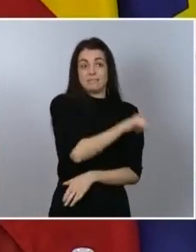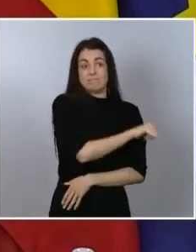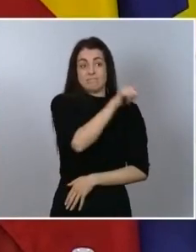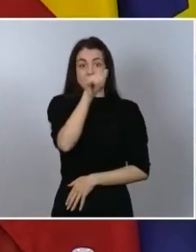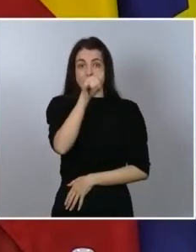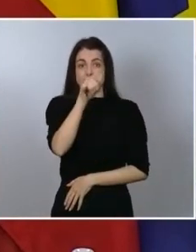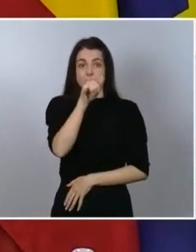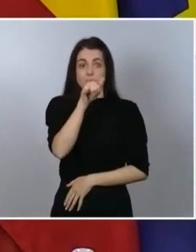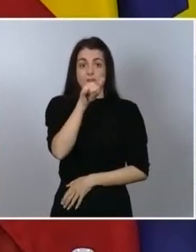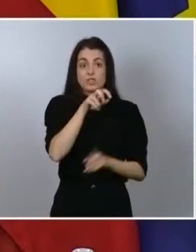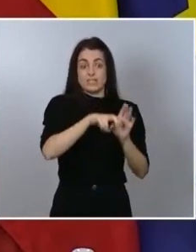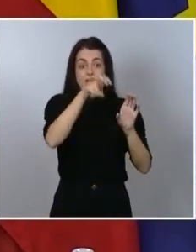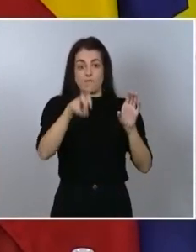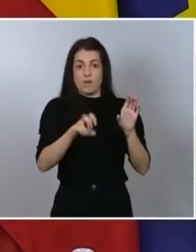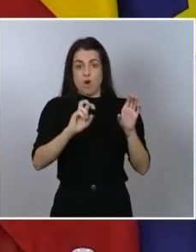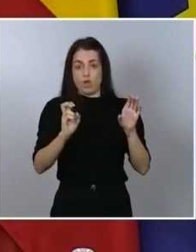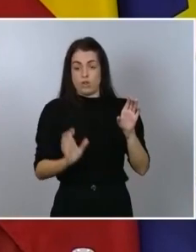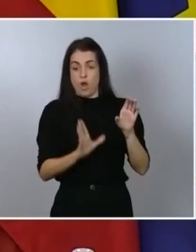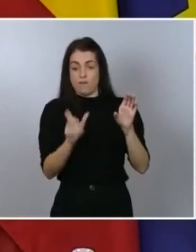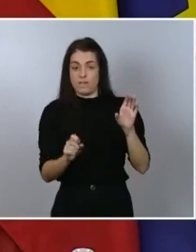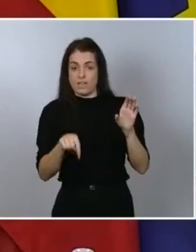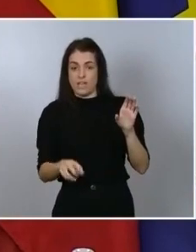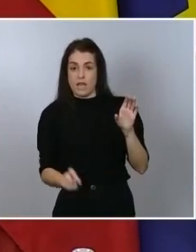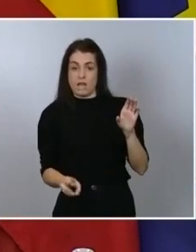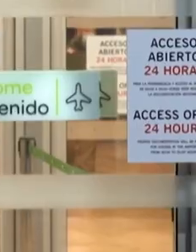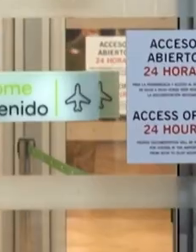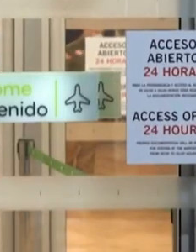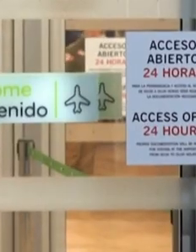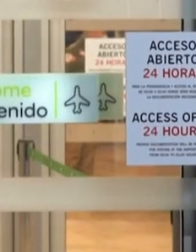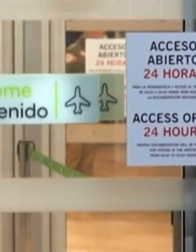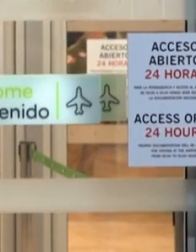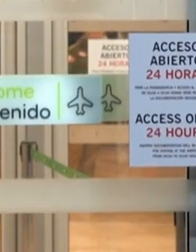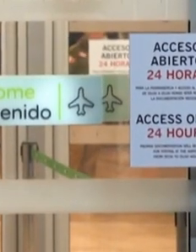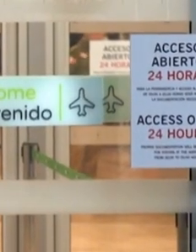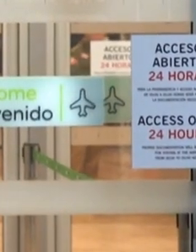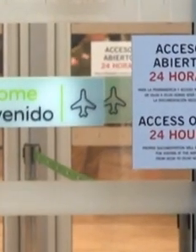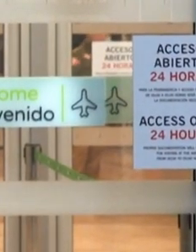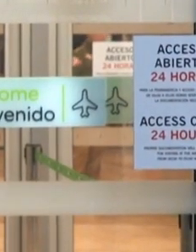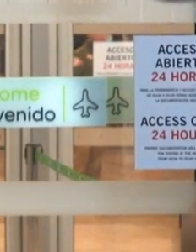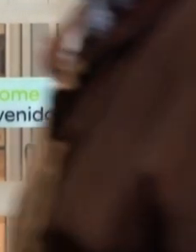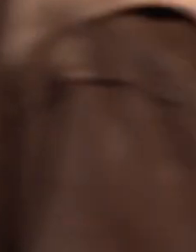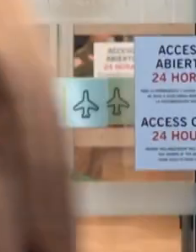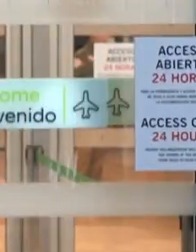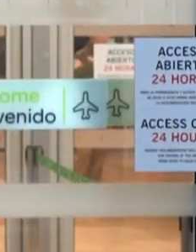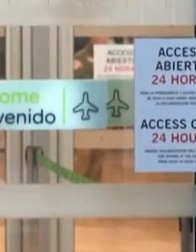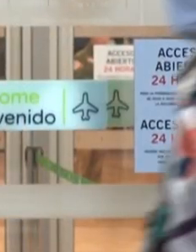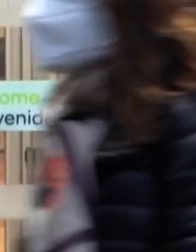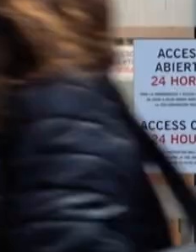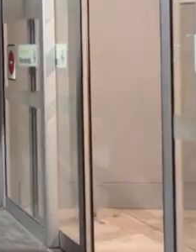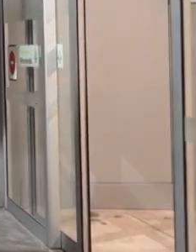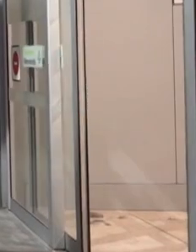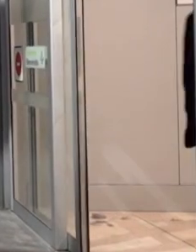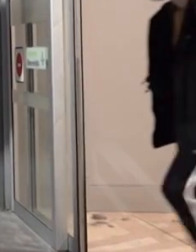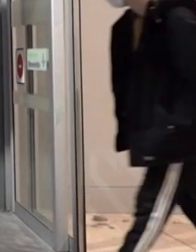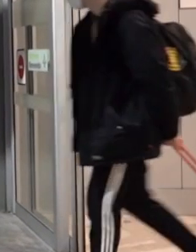sudafricana también estamos haciendo test antígenos en el aeropuerto actualmente sólo pueden entrar pasajeros provenientes de